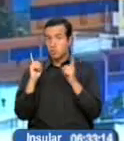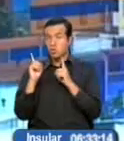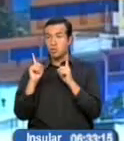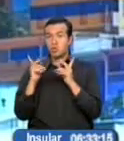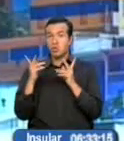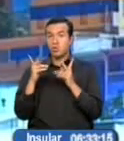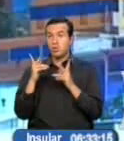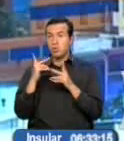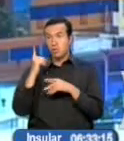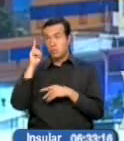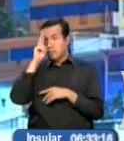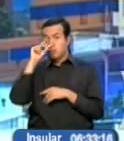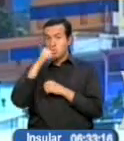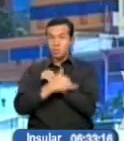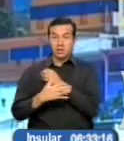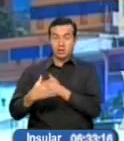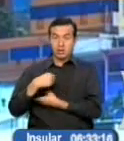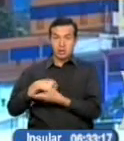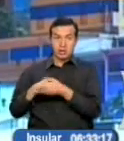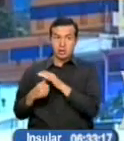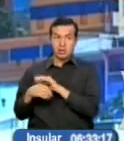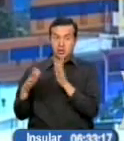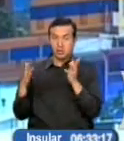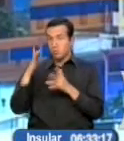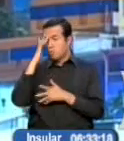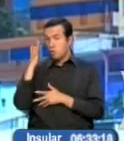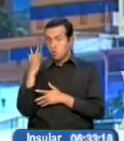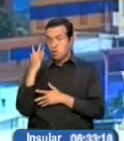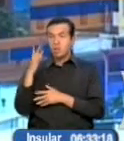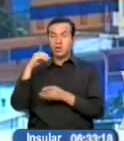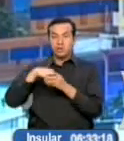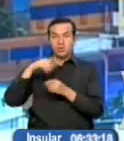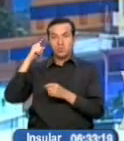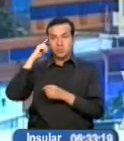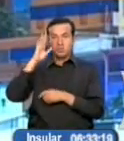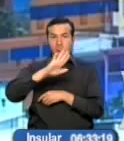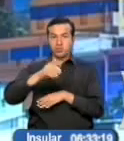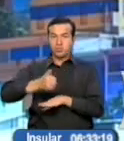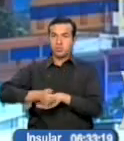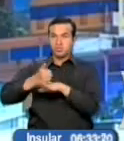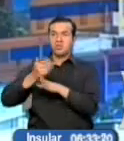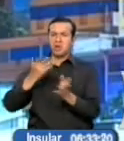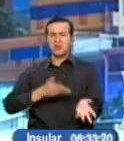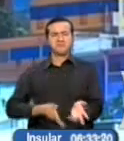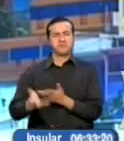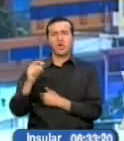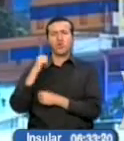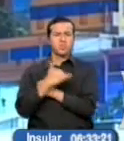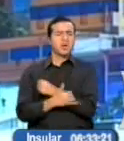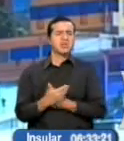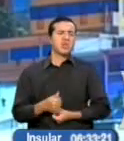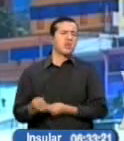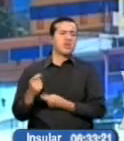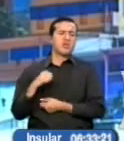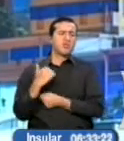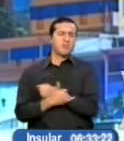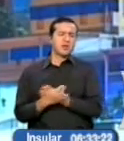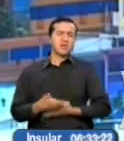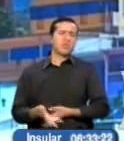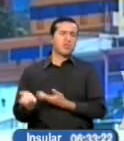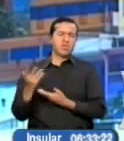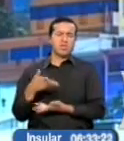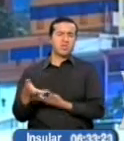no se va a dar. Y si se da esa evasión, es porque dentro del Estado las autoridades han permitido que esos capitales fluyan